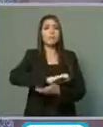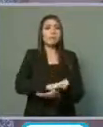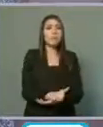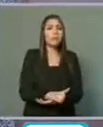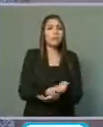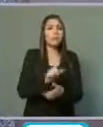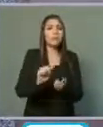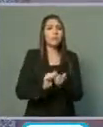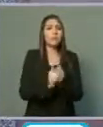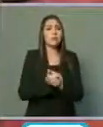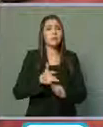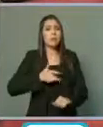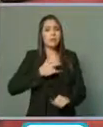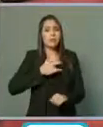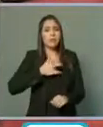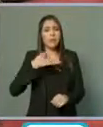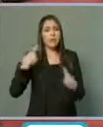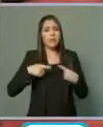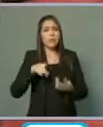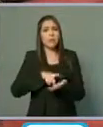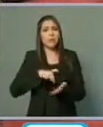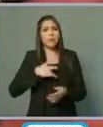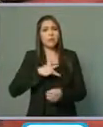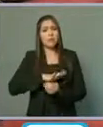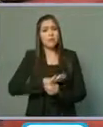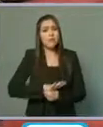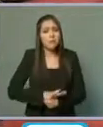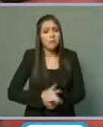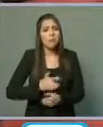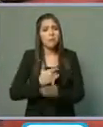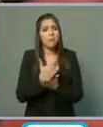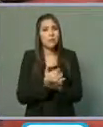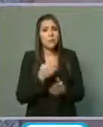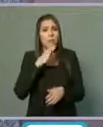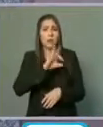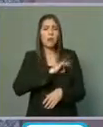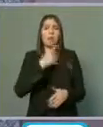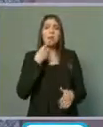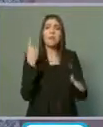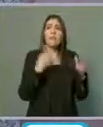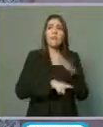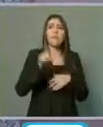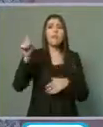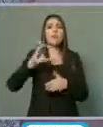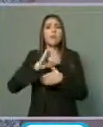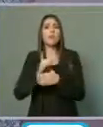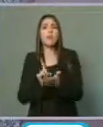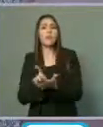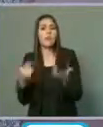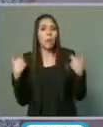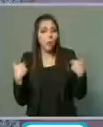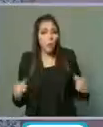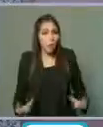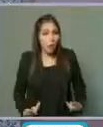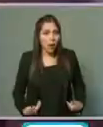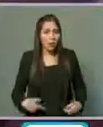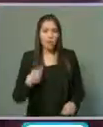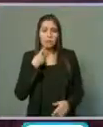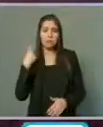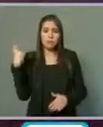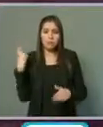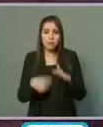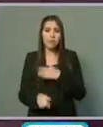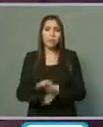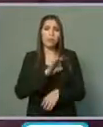consecuencias, puede haber una denuncia entre el Ministerio Público, la Comisión de Derechos Humanos de la Ciudad de México, tenemos una comisión que